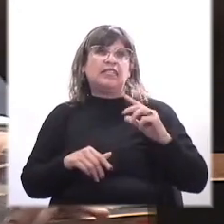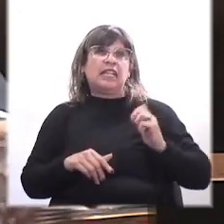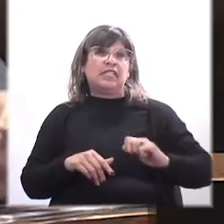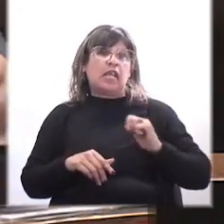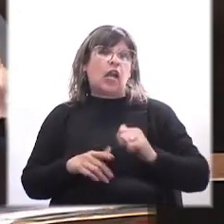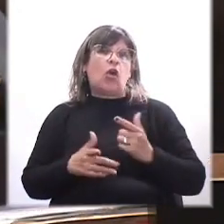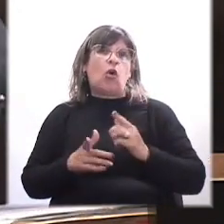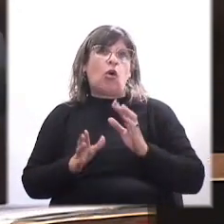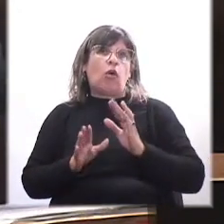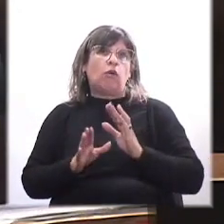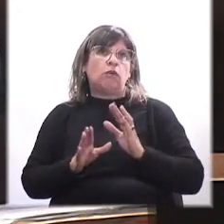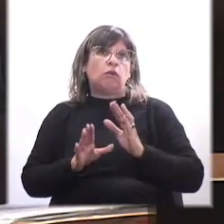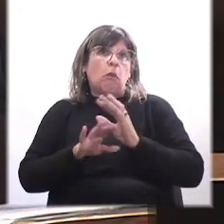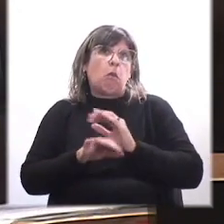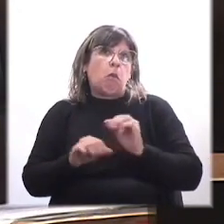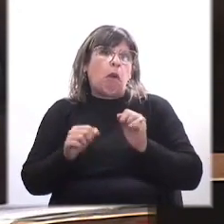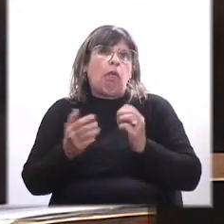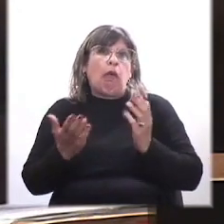vez pueda